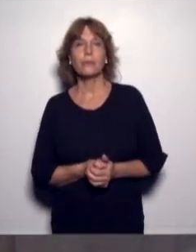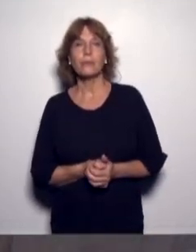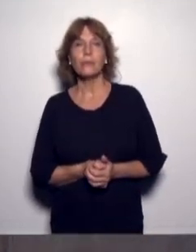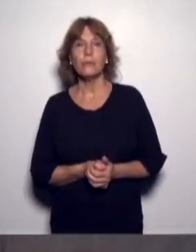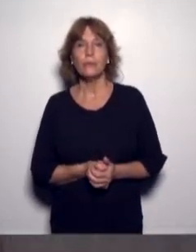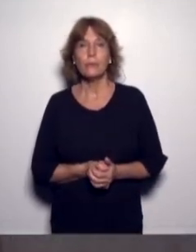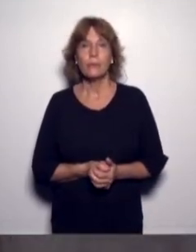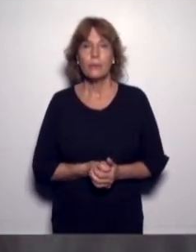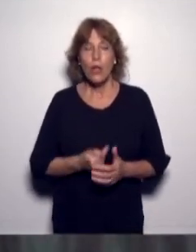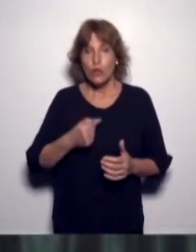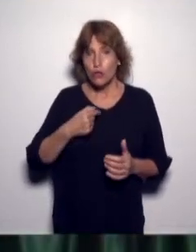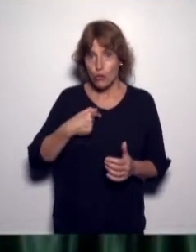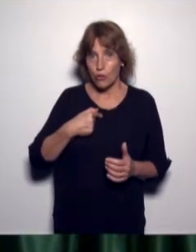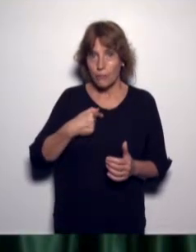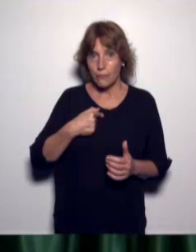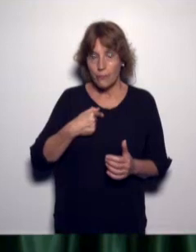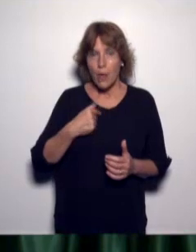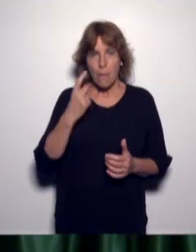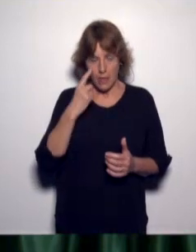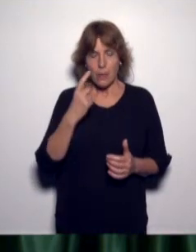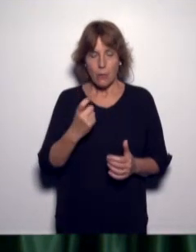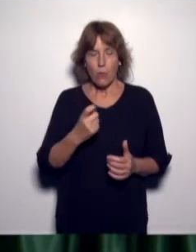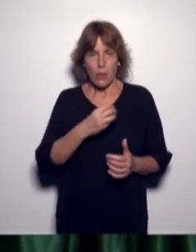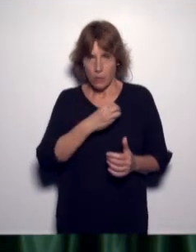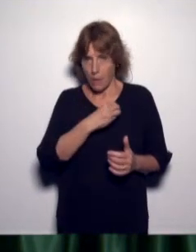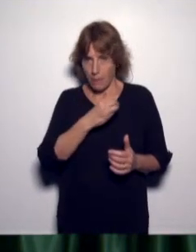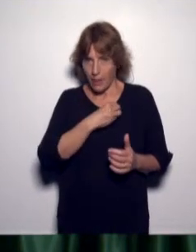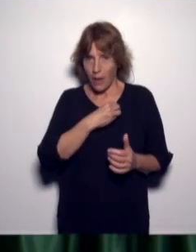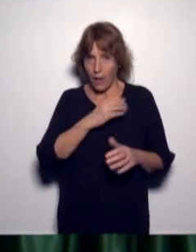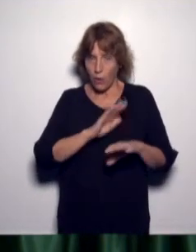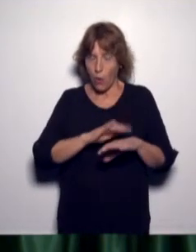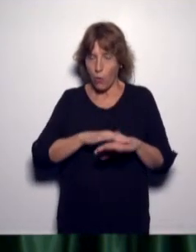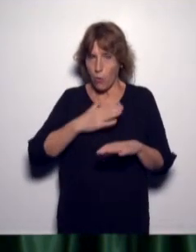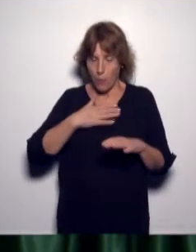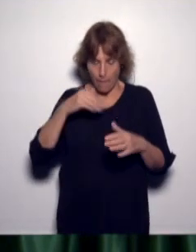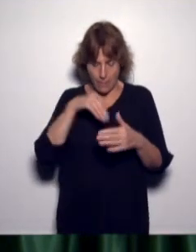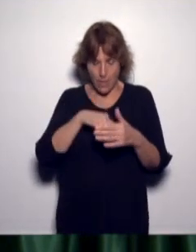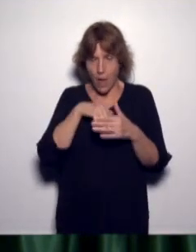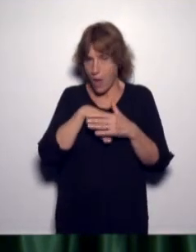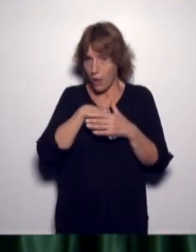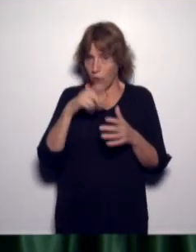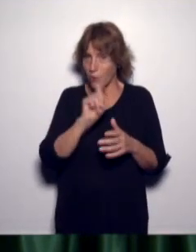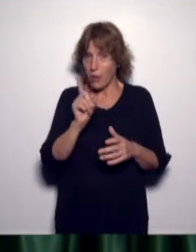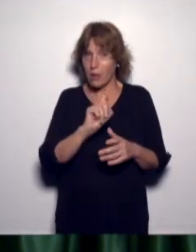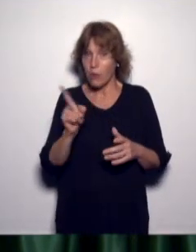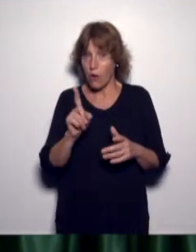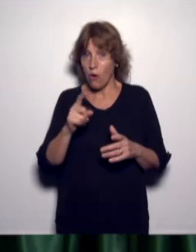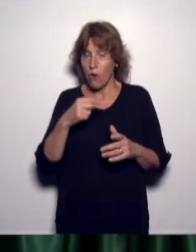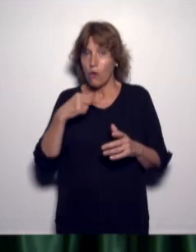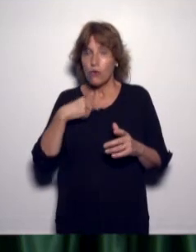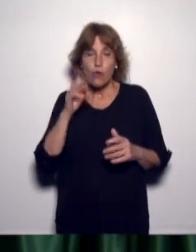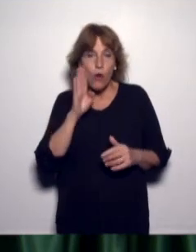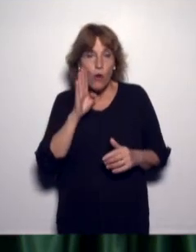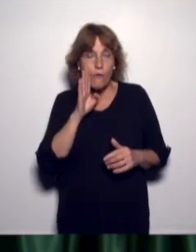Señor. Pero yo reconocí mi pecado, no te escondí mi culpa pensando, confesaré mis faltas al